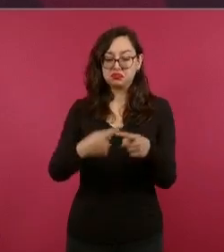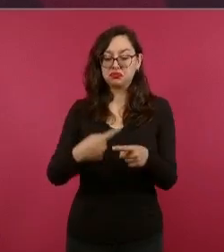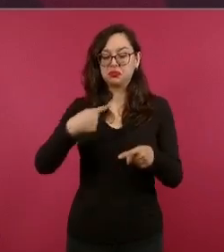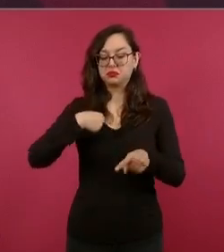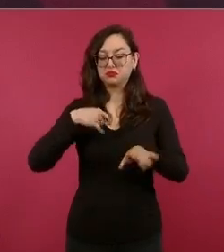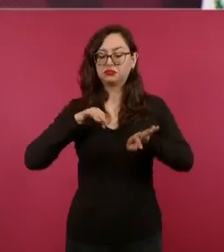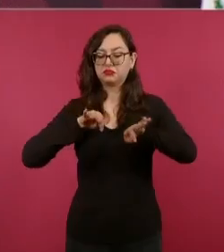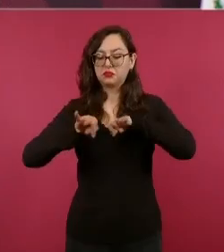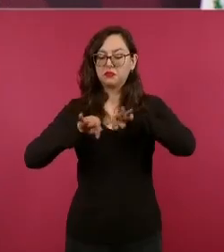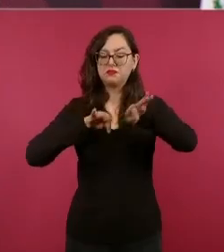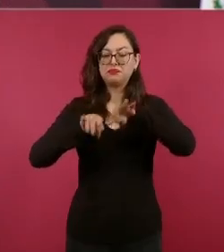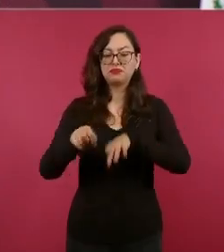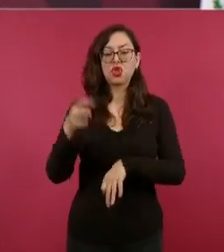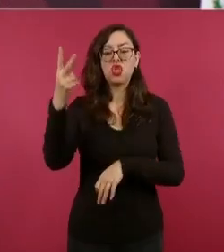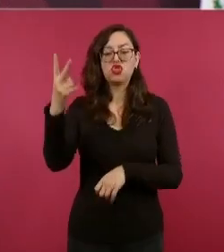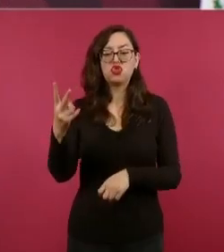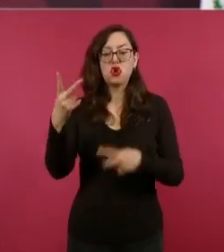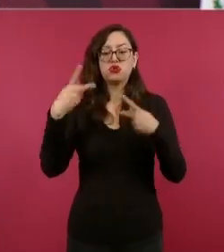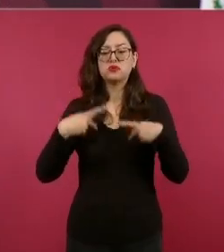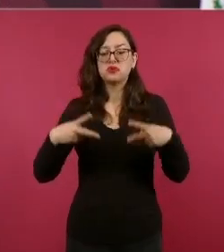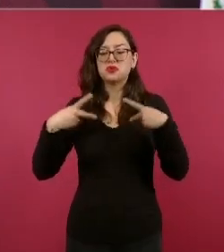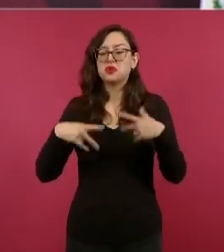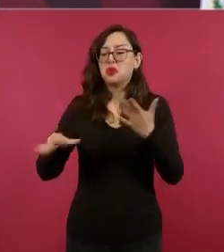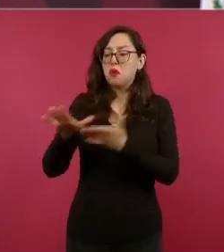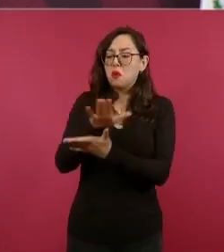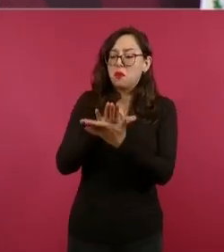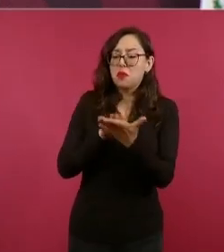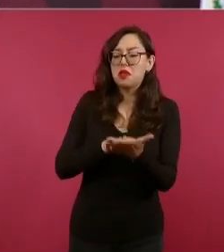no teóricos.